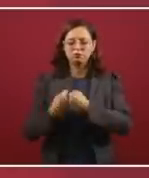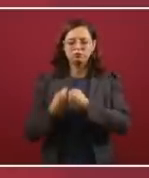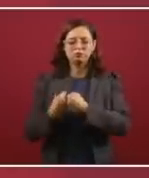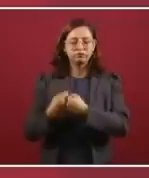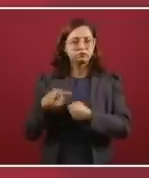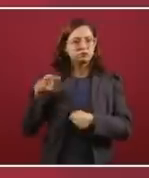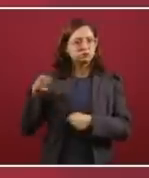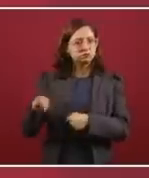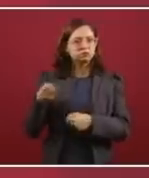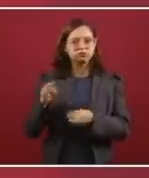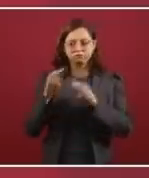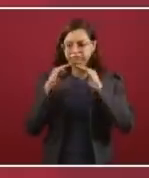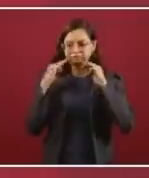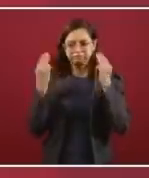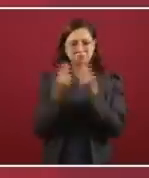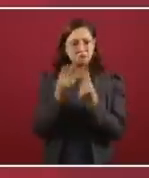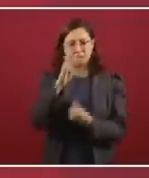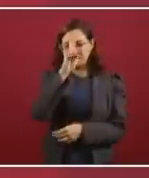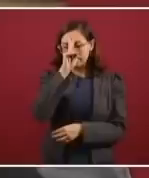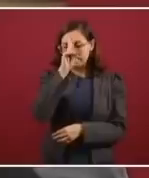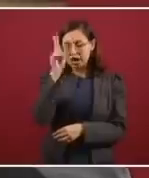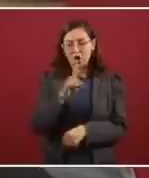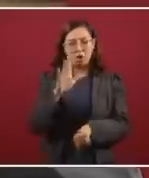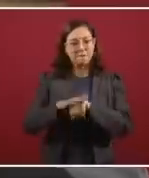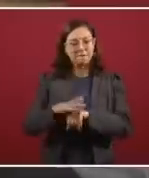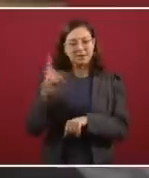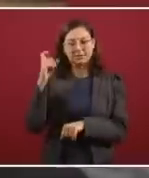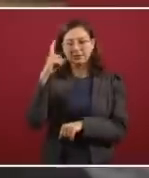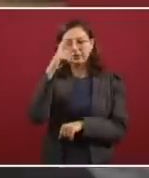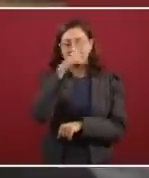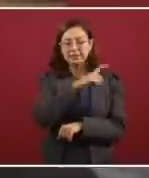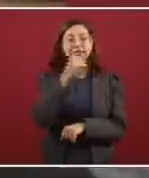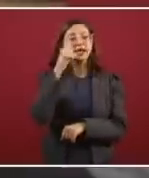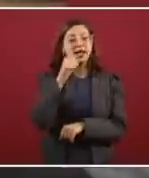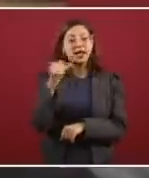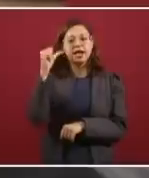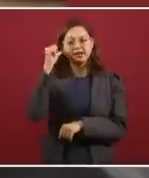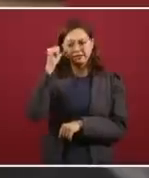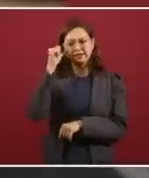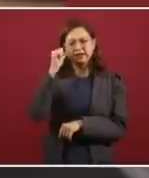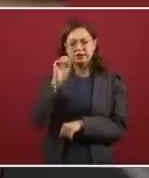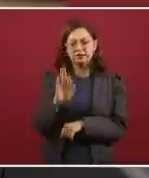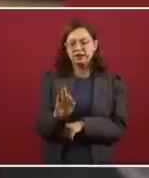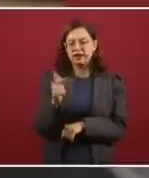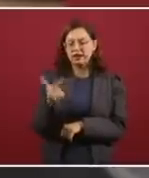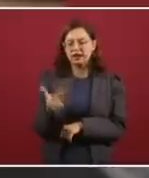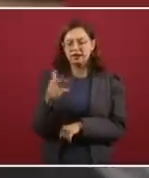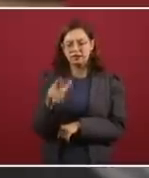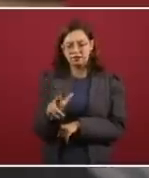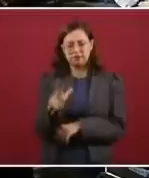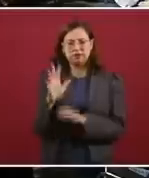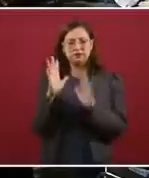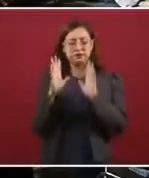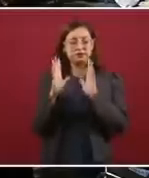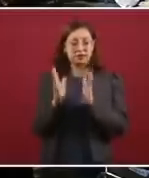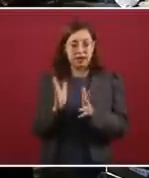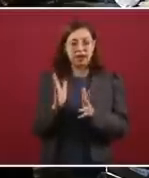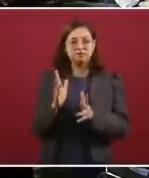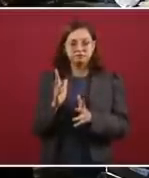nos ha costado. Ayer la Fiscalía General de la República nos informó también, ayer, que había hecho una operación